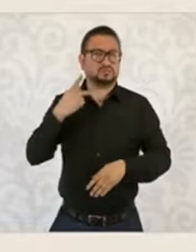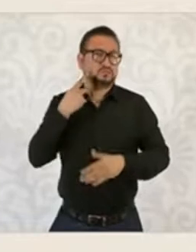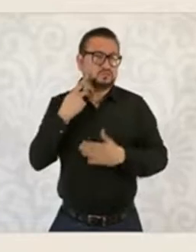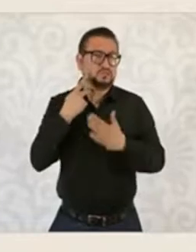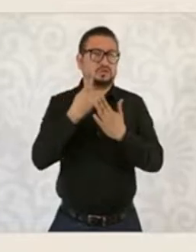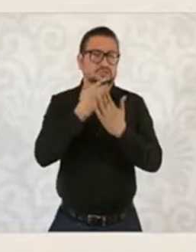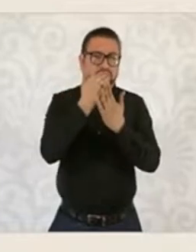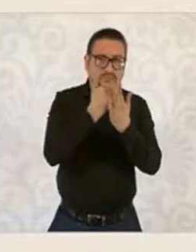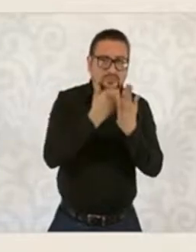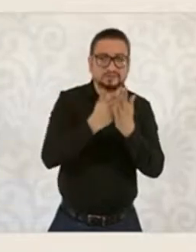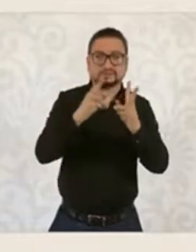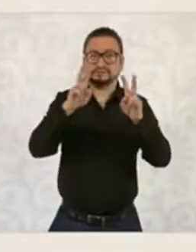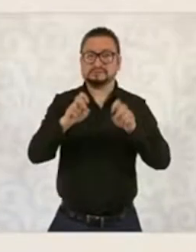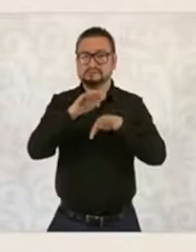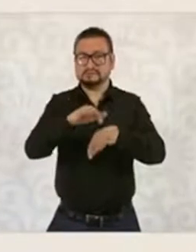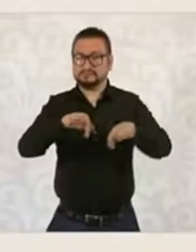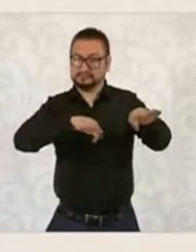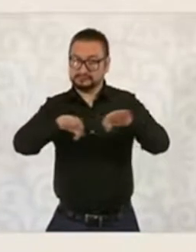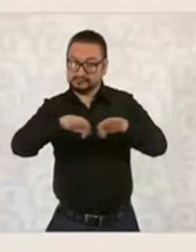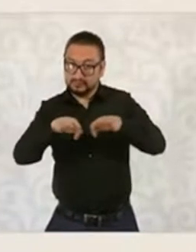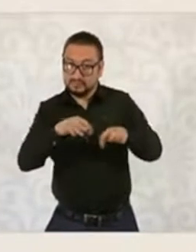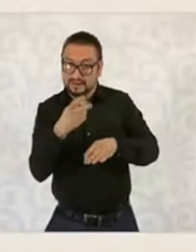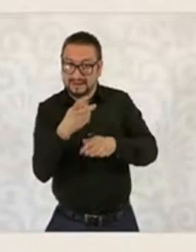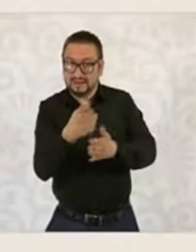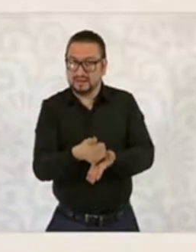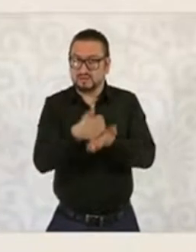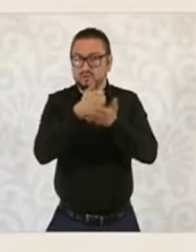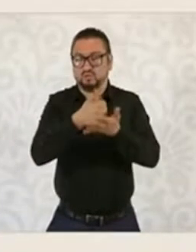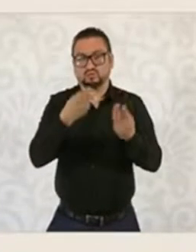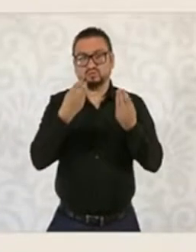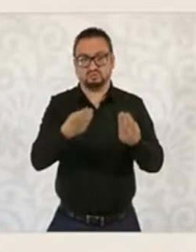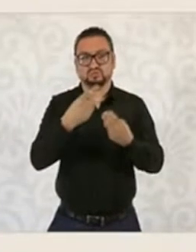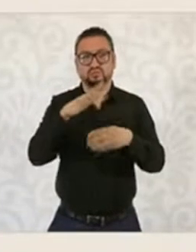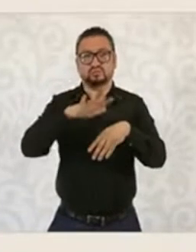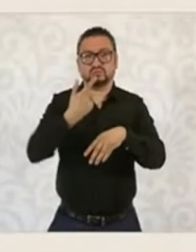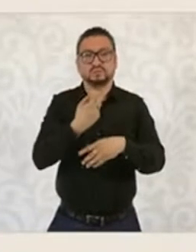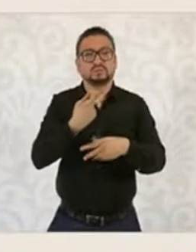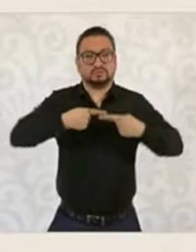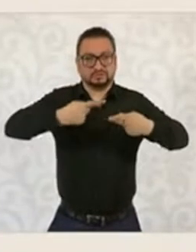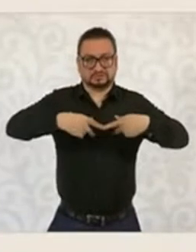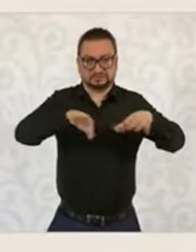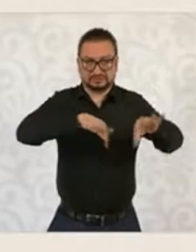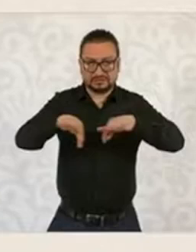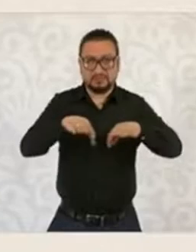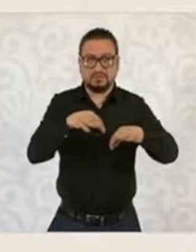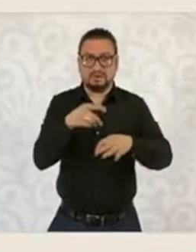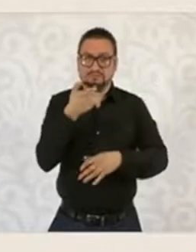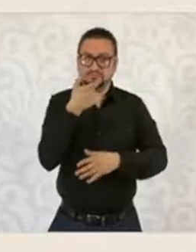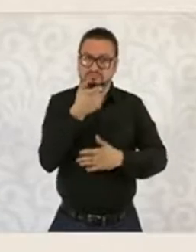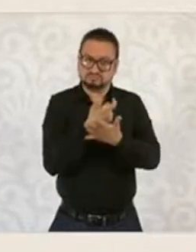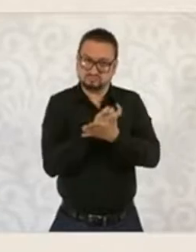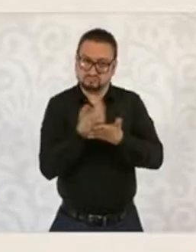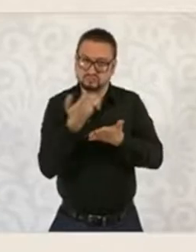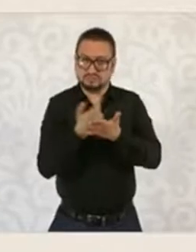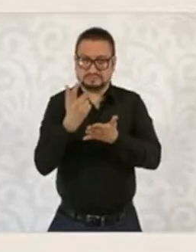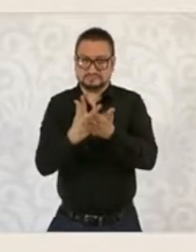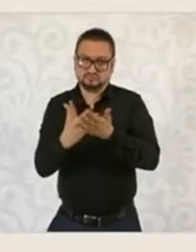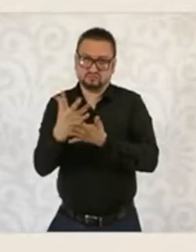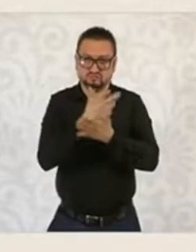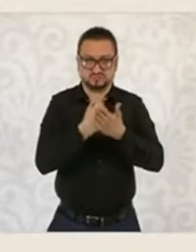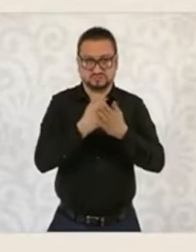tenido una contribución muy importante el ingreso laboral, que ha ido incrementándose